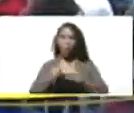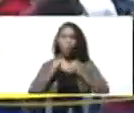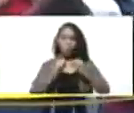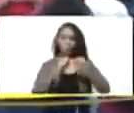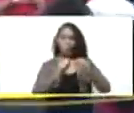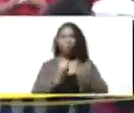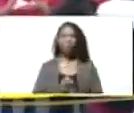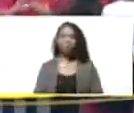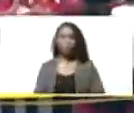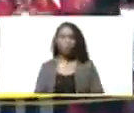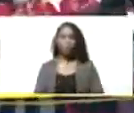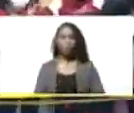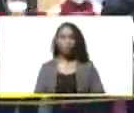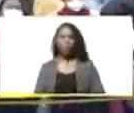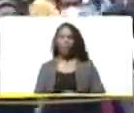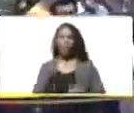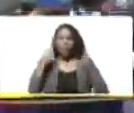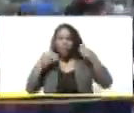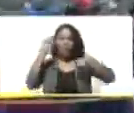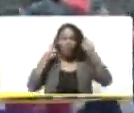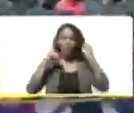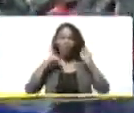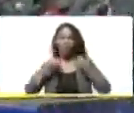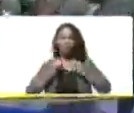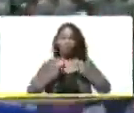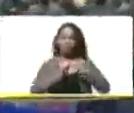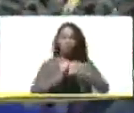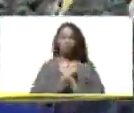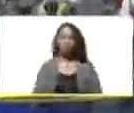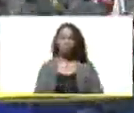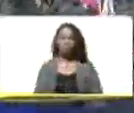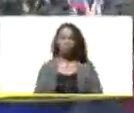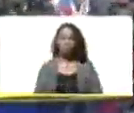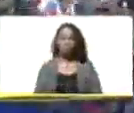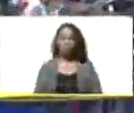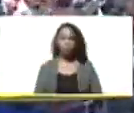permanente, en rebelión permanente.